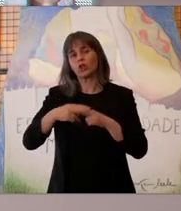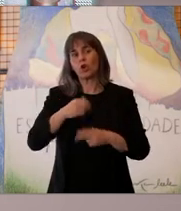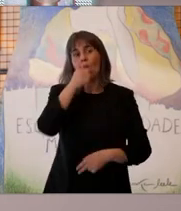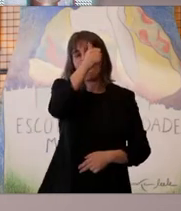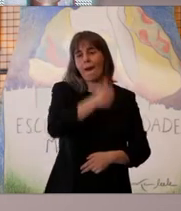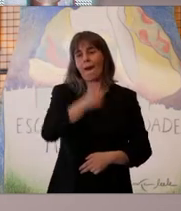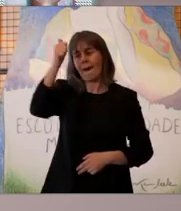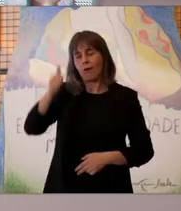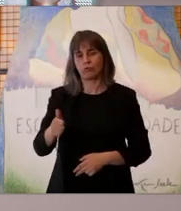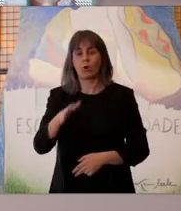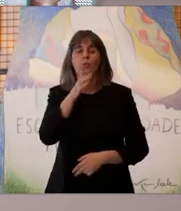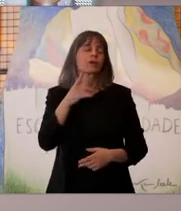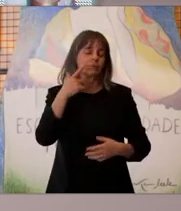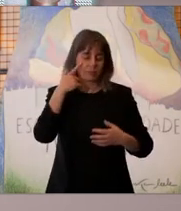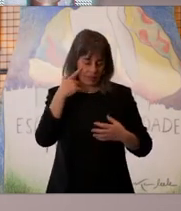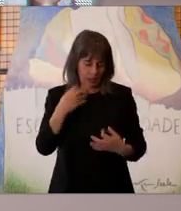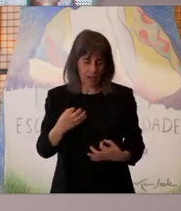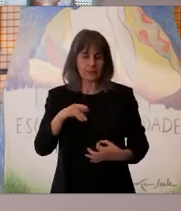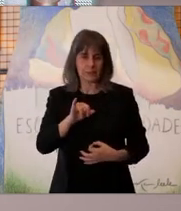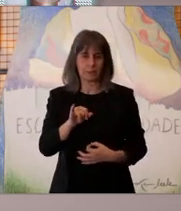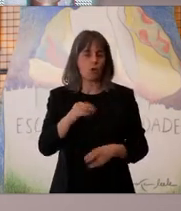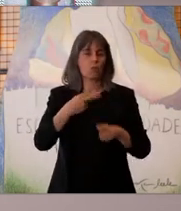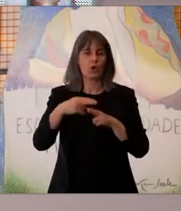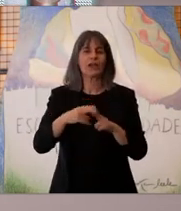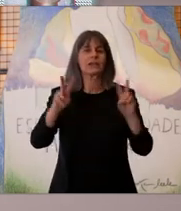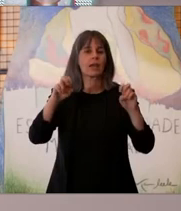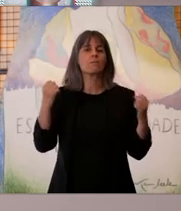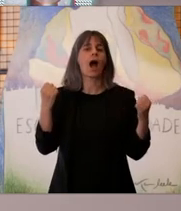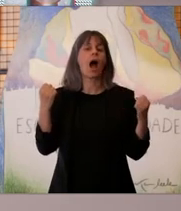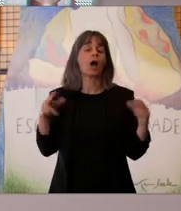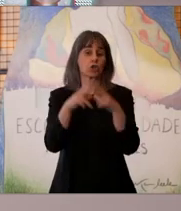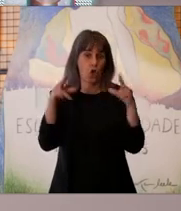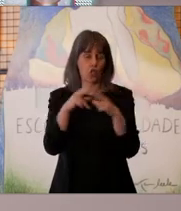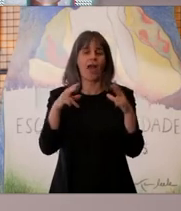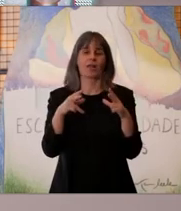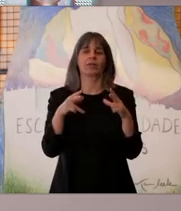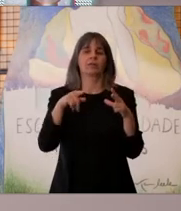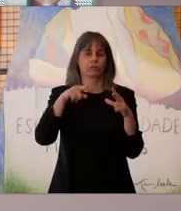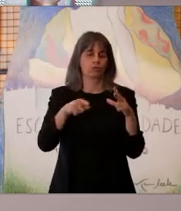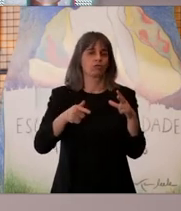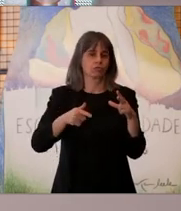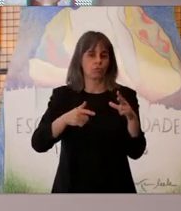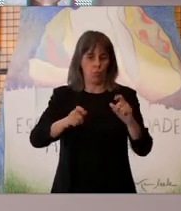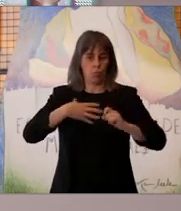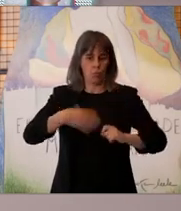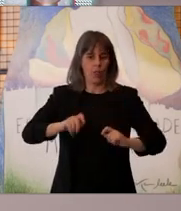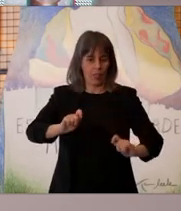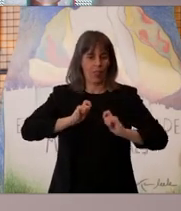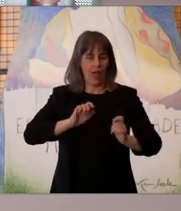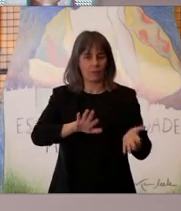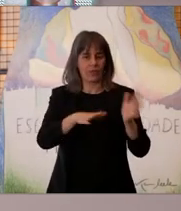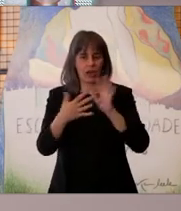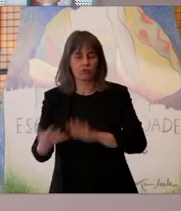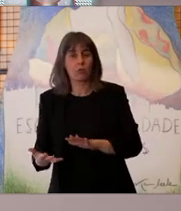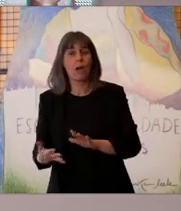verdad que son muy transformadoras porque las políticas de asuntos sociales son transforma doras Pero es verdad también que si los